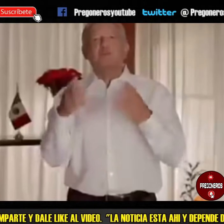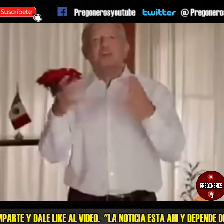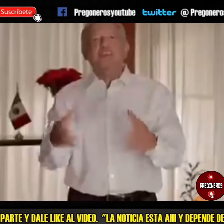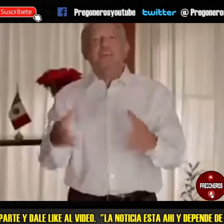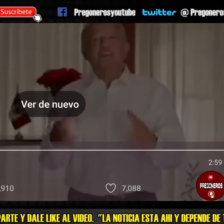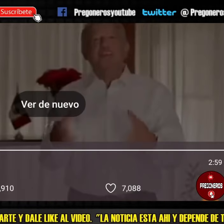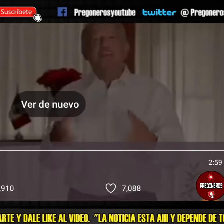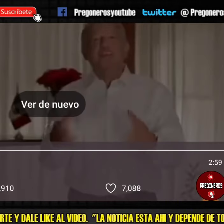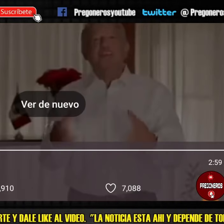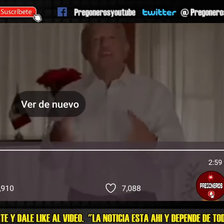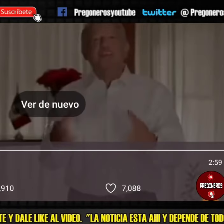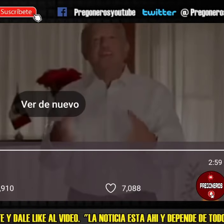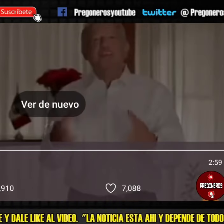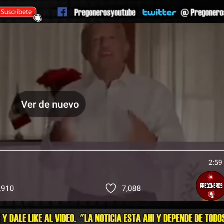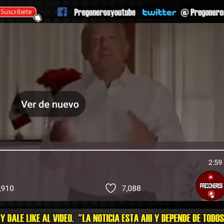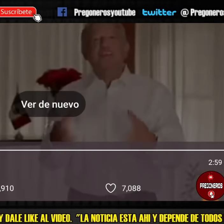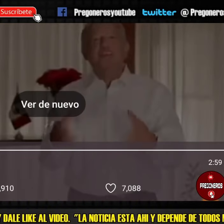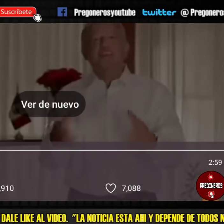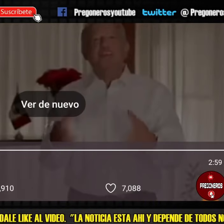Manuel López Obrador.